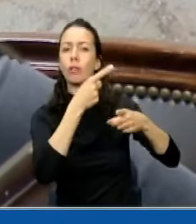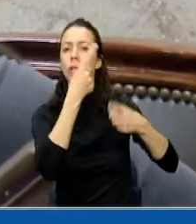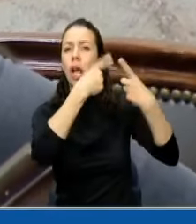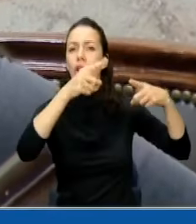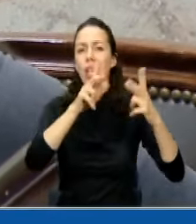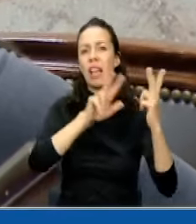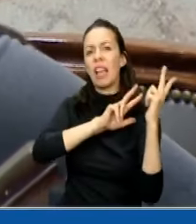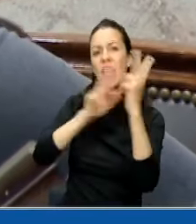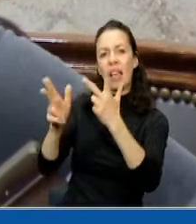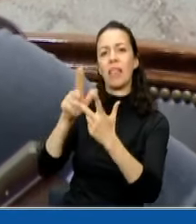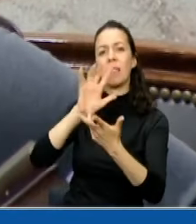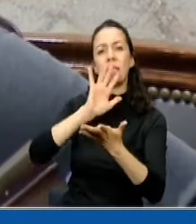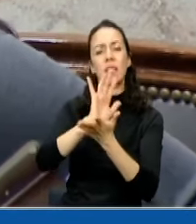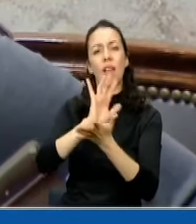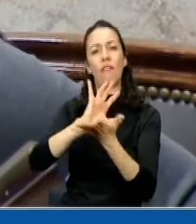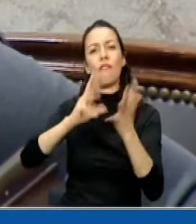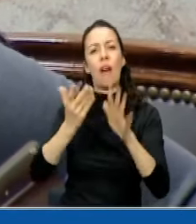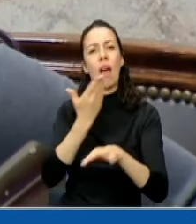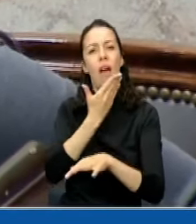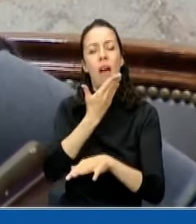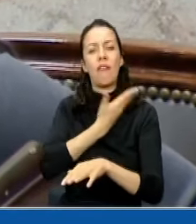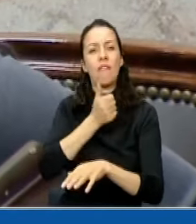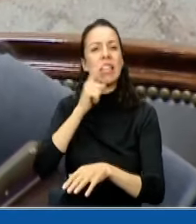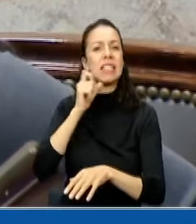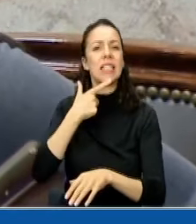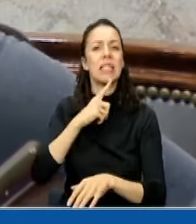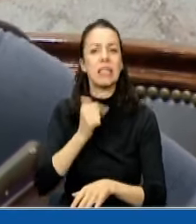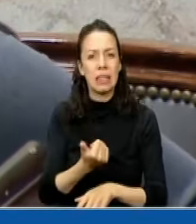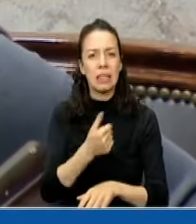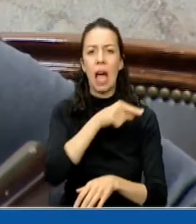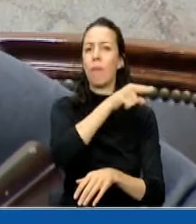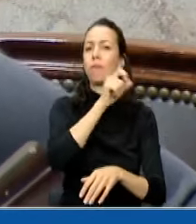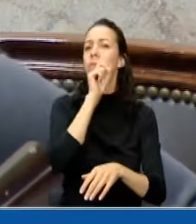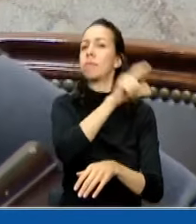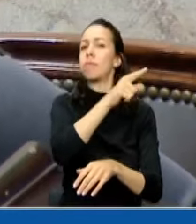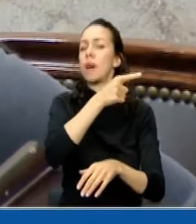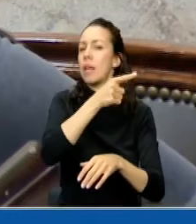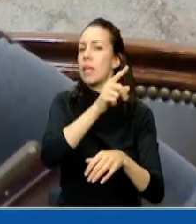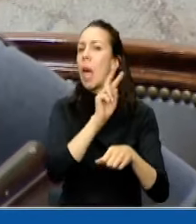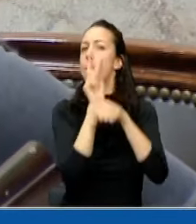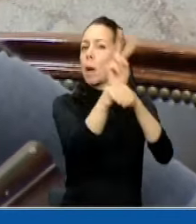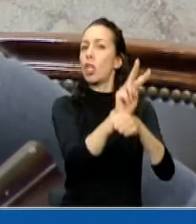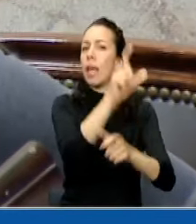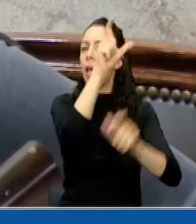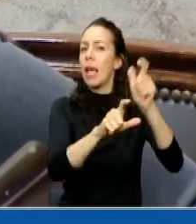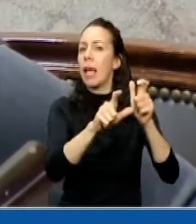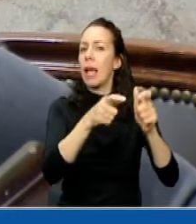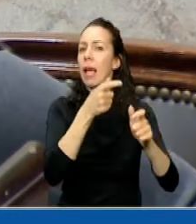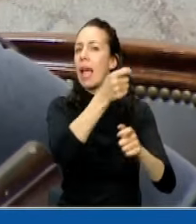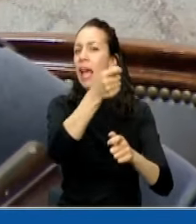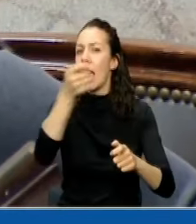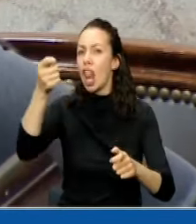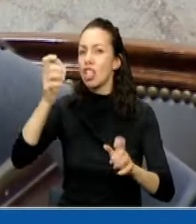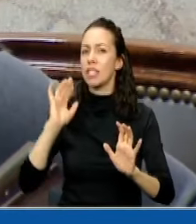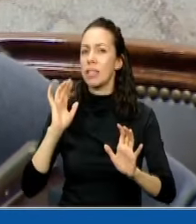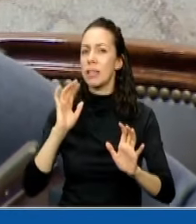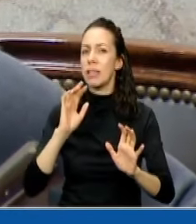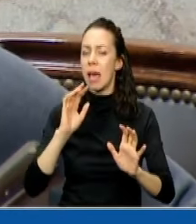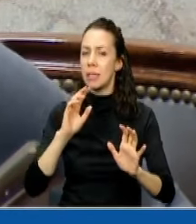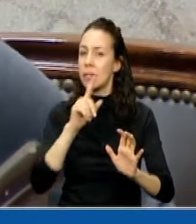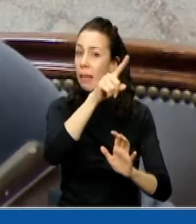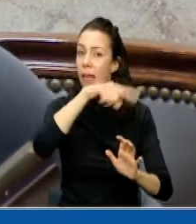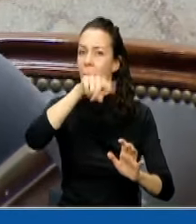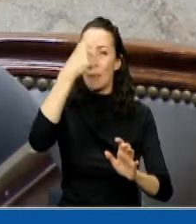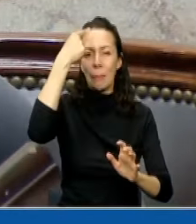corte fascista y de protección a los genocidas que vemos que pretenden volver a